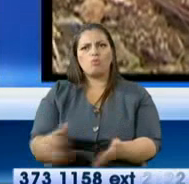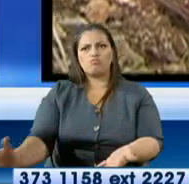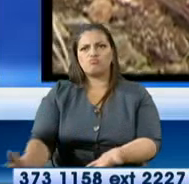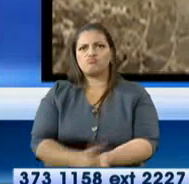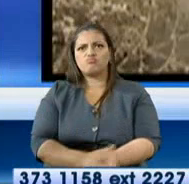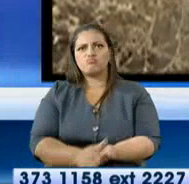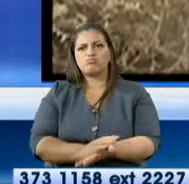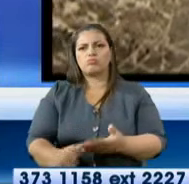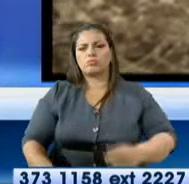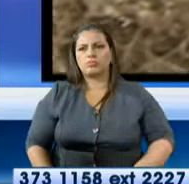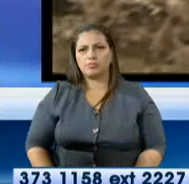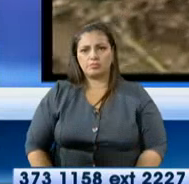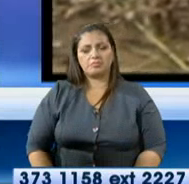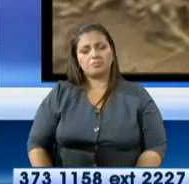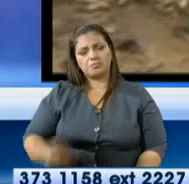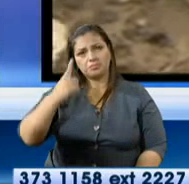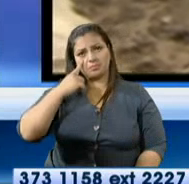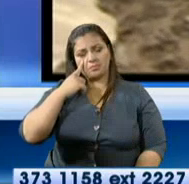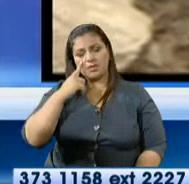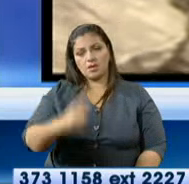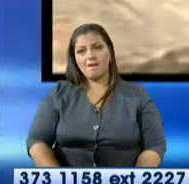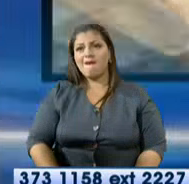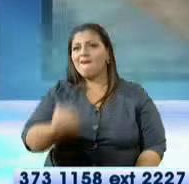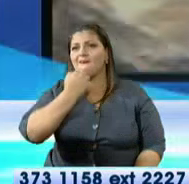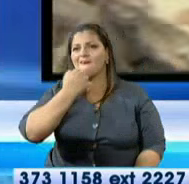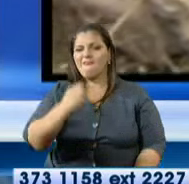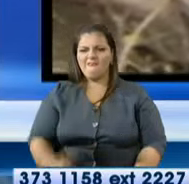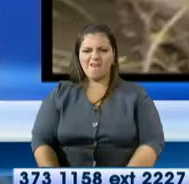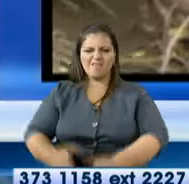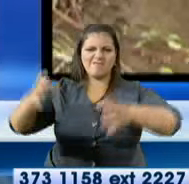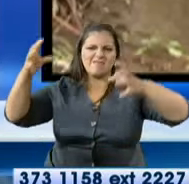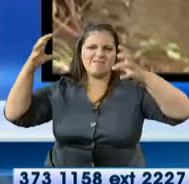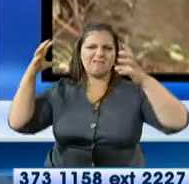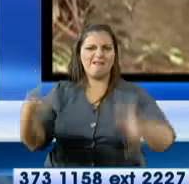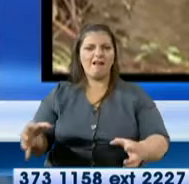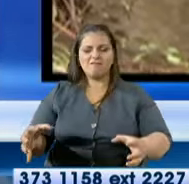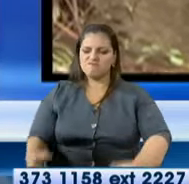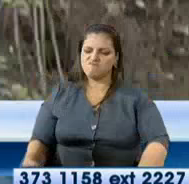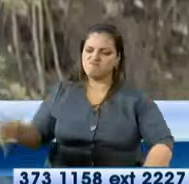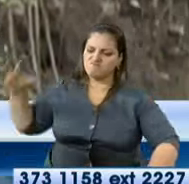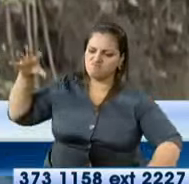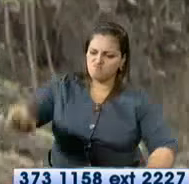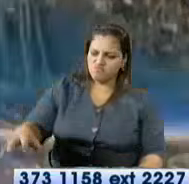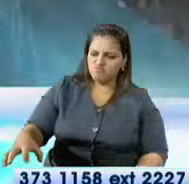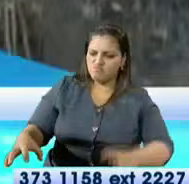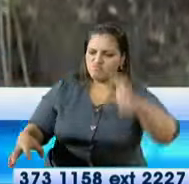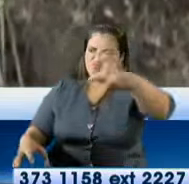utilizar rocas tal vez ya de 1.5 o 2 toneladas que el caudal de agua no las pueda mover.